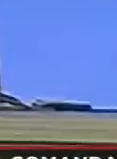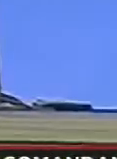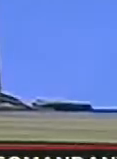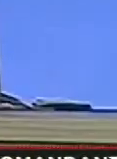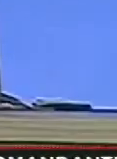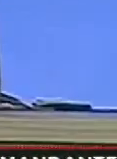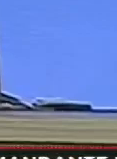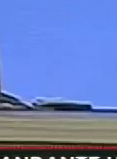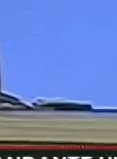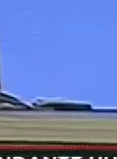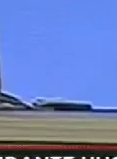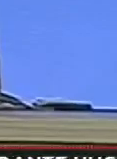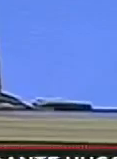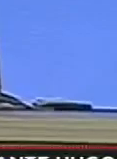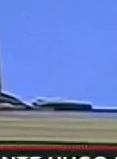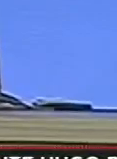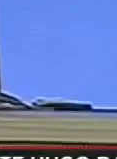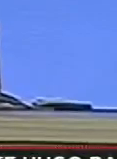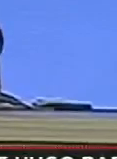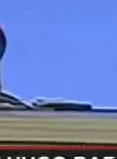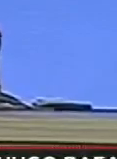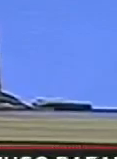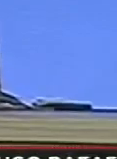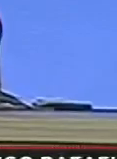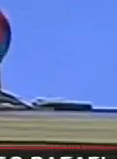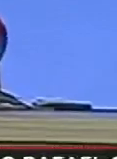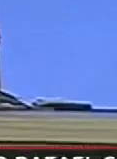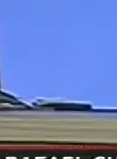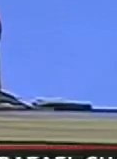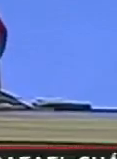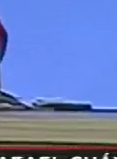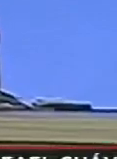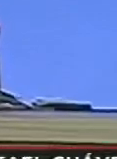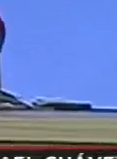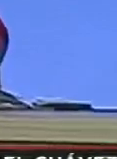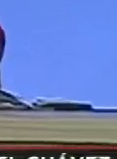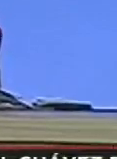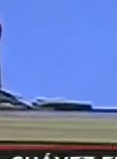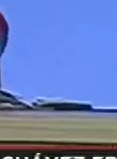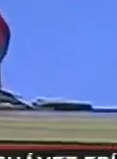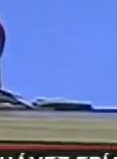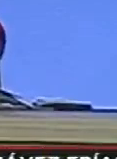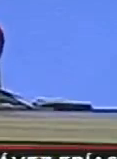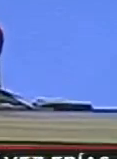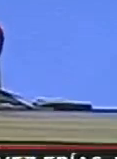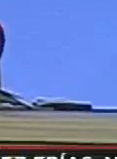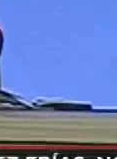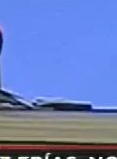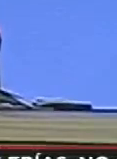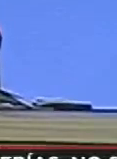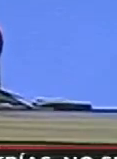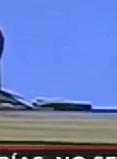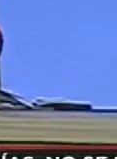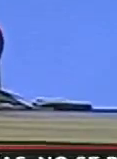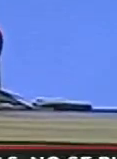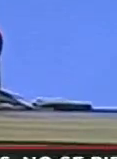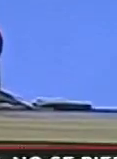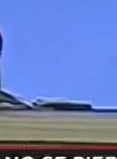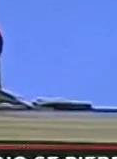después entraba en una tristeza muy grande porque era volver a recordar, volver a sentir, volver a sufrir